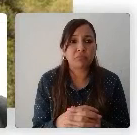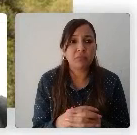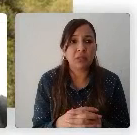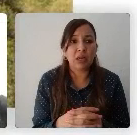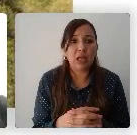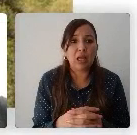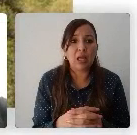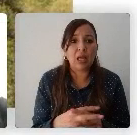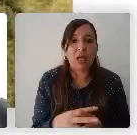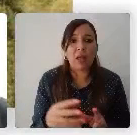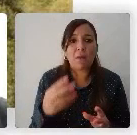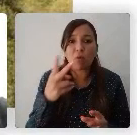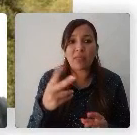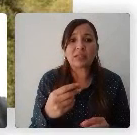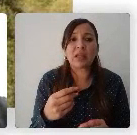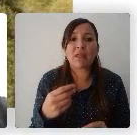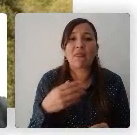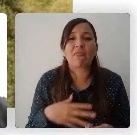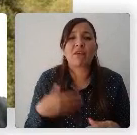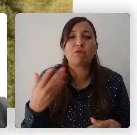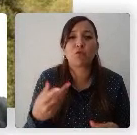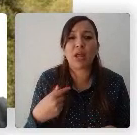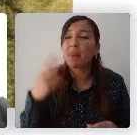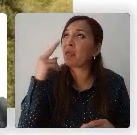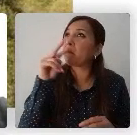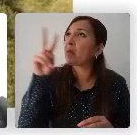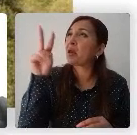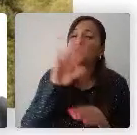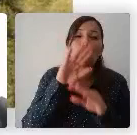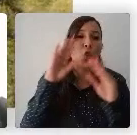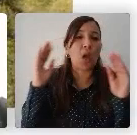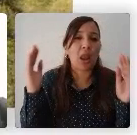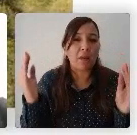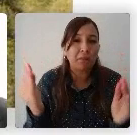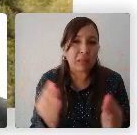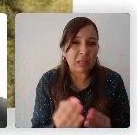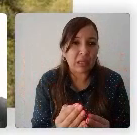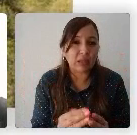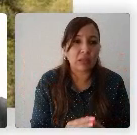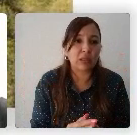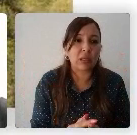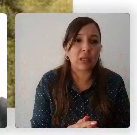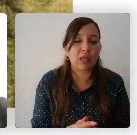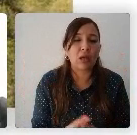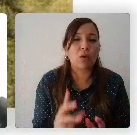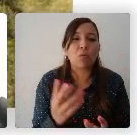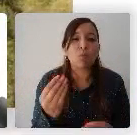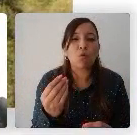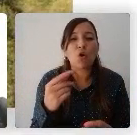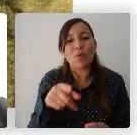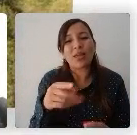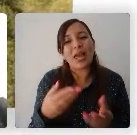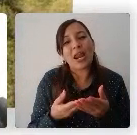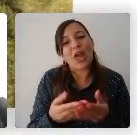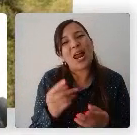interesantes, apacibles, son pueblos que están bastante enfocados en un viaje, sobre todo familiar o en pareja, ¿no? Y